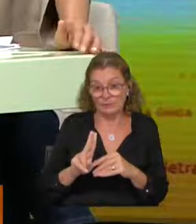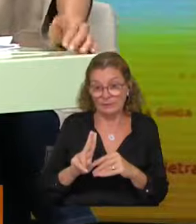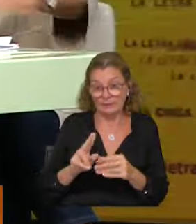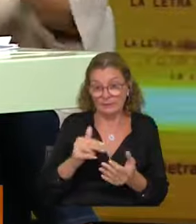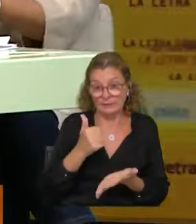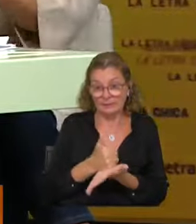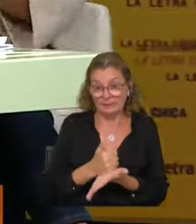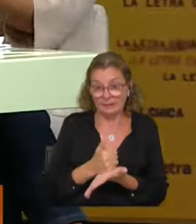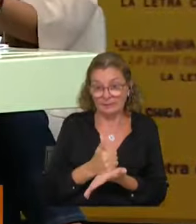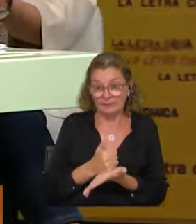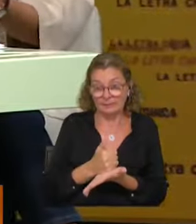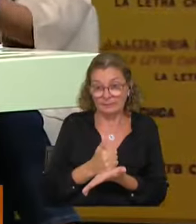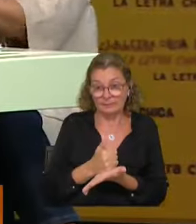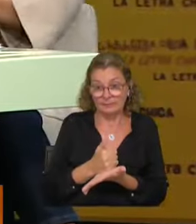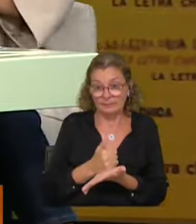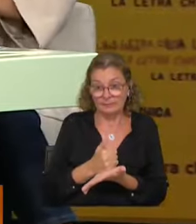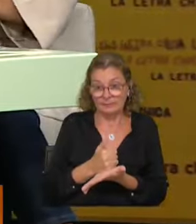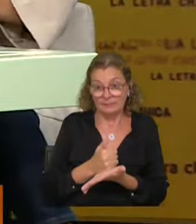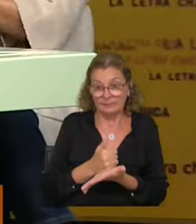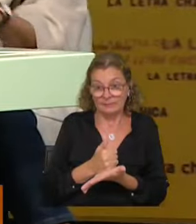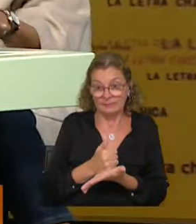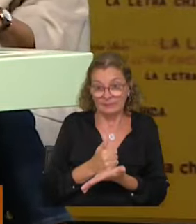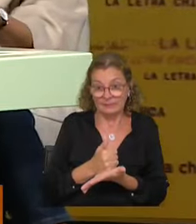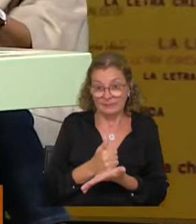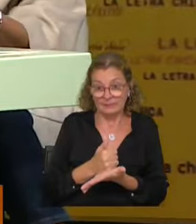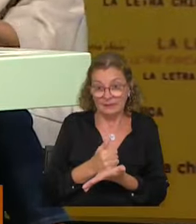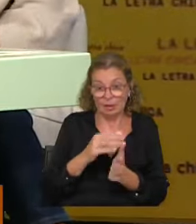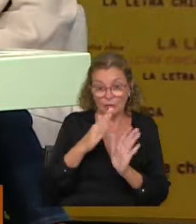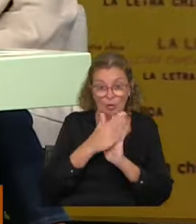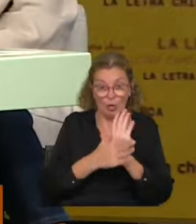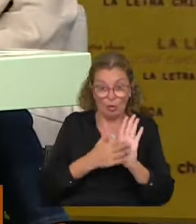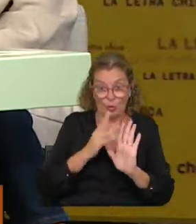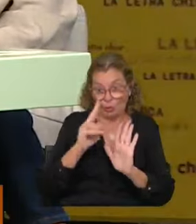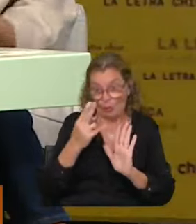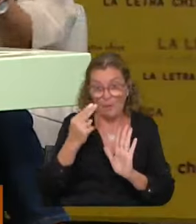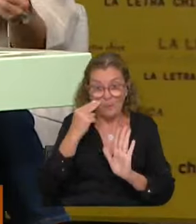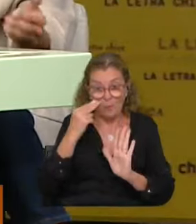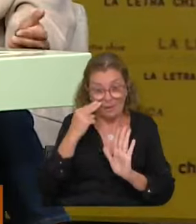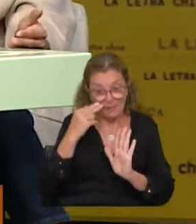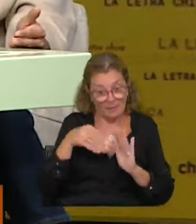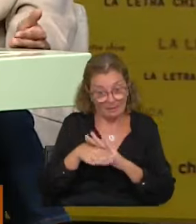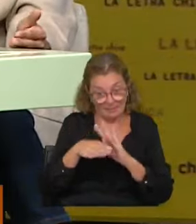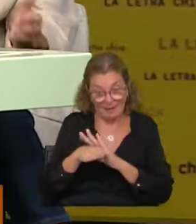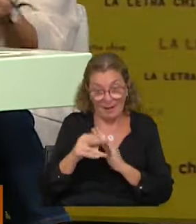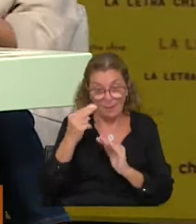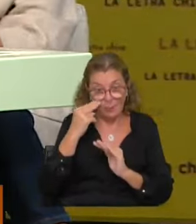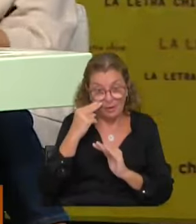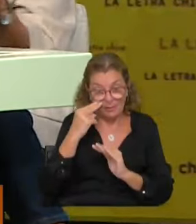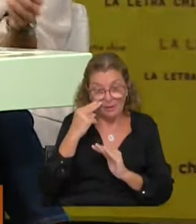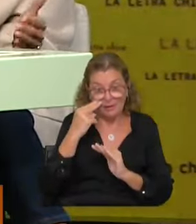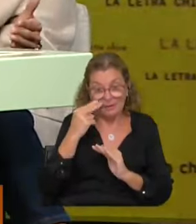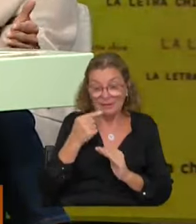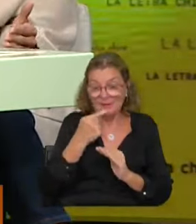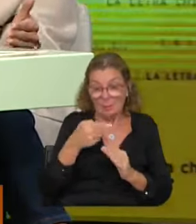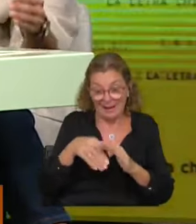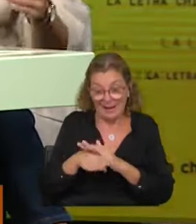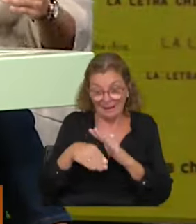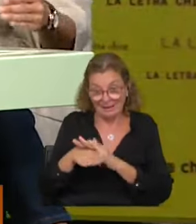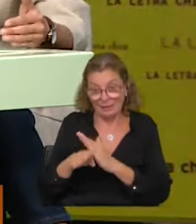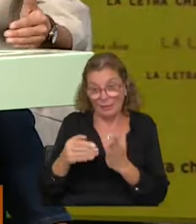con déficit de abordajes a nivel país Entonces si decíamos recién que hay déficit de acceso